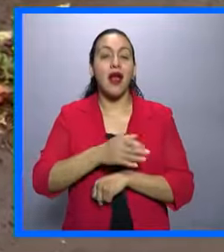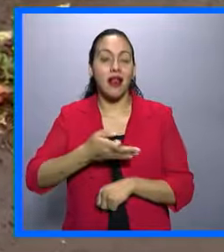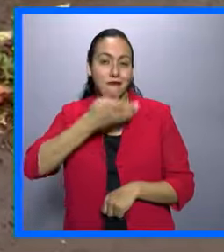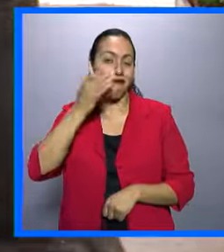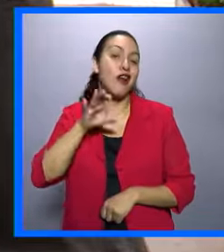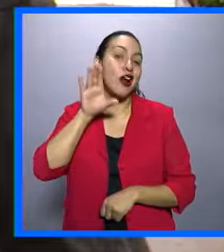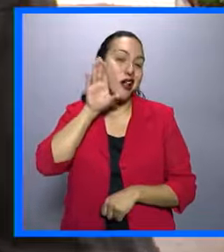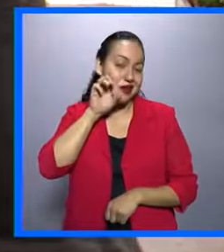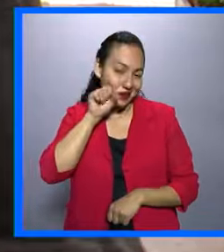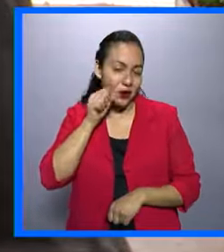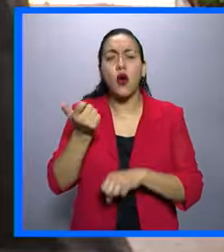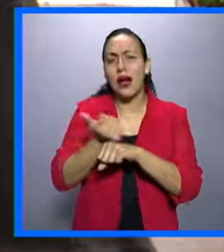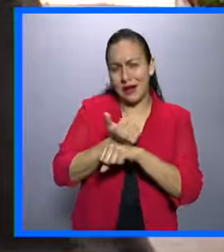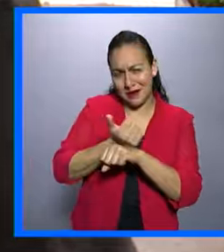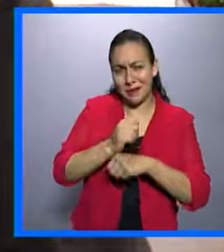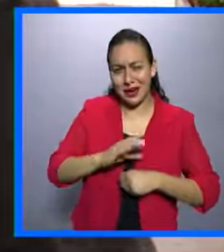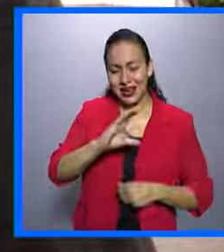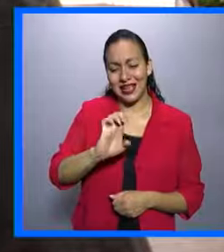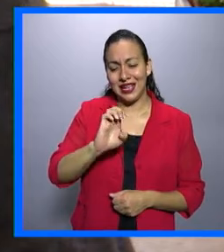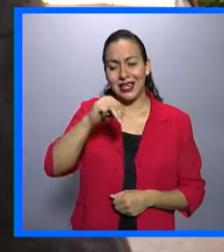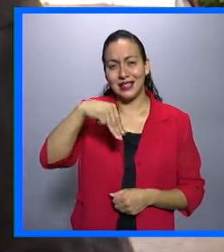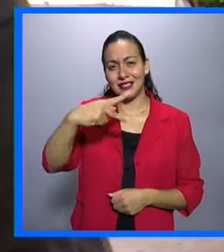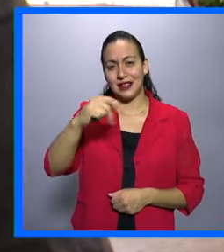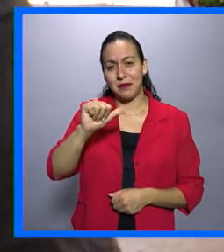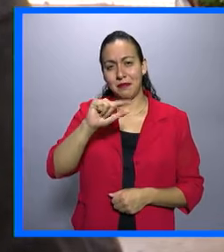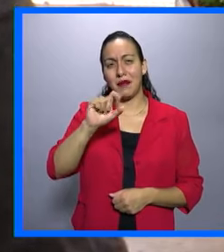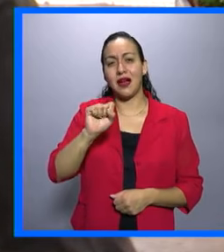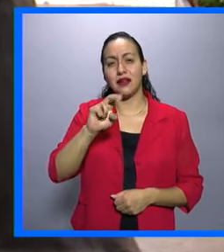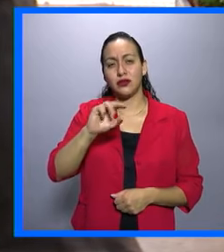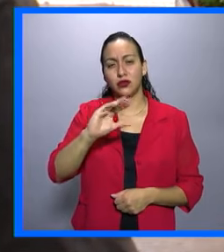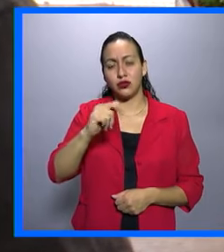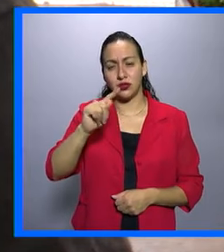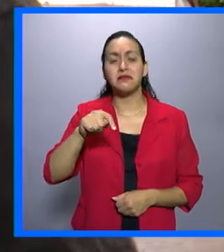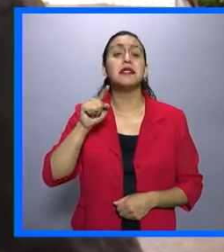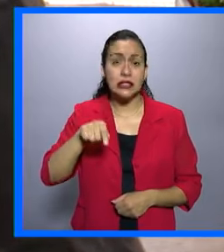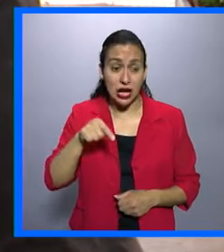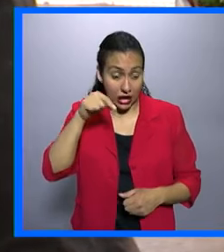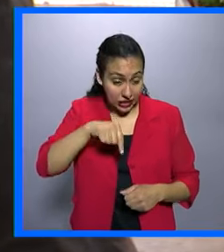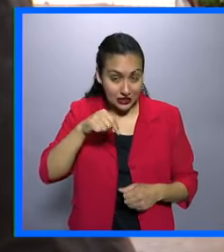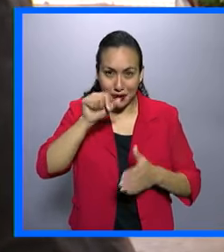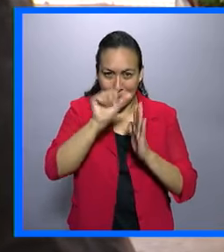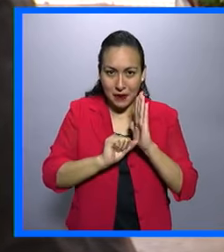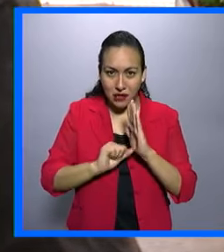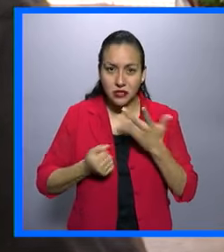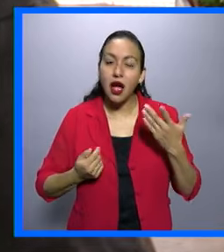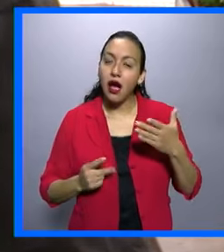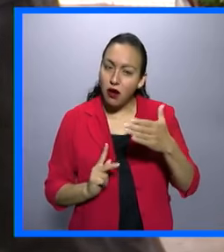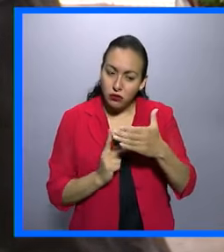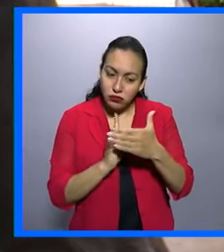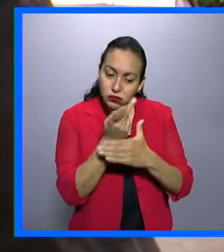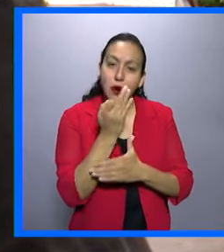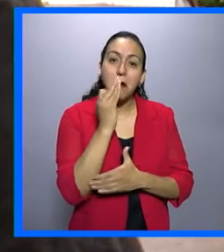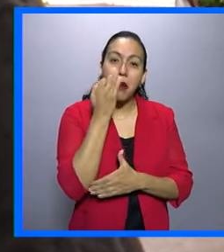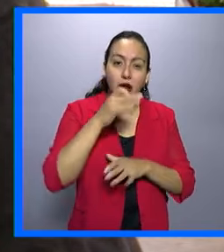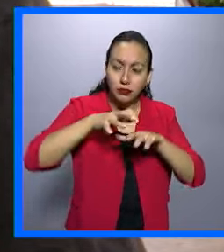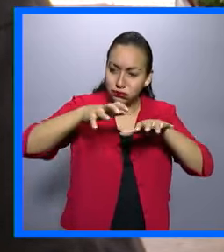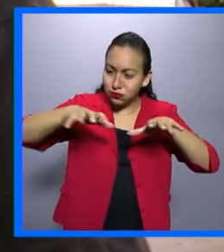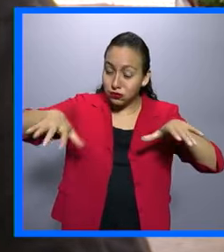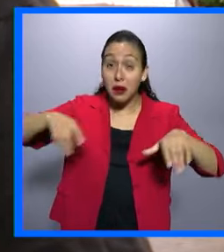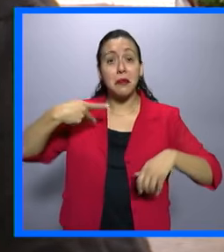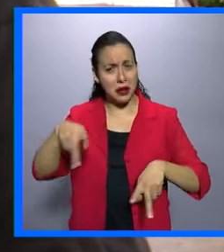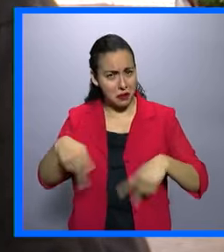cempasúchil. Sí, es una planta que aunque florea de forma natural en esta época, se puede producir en todo el